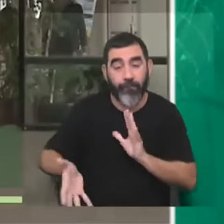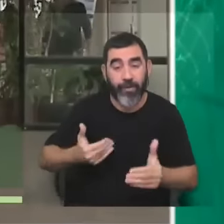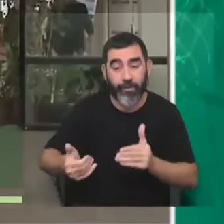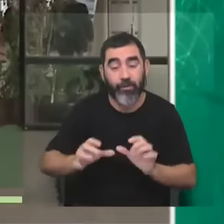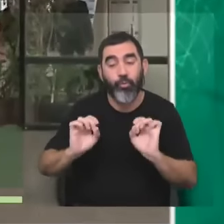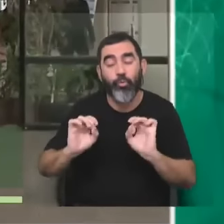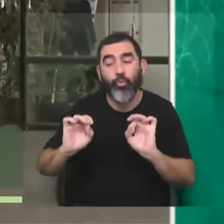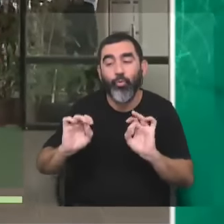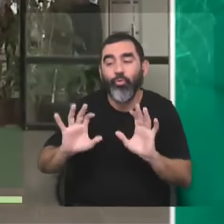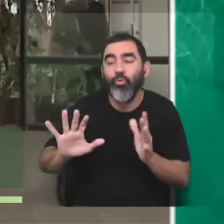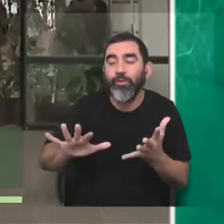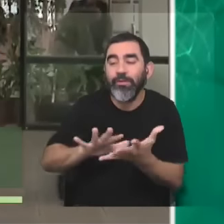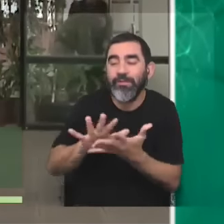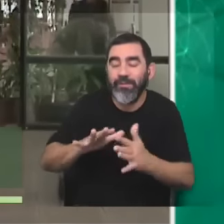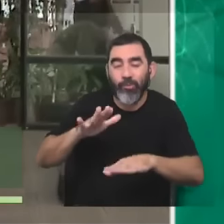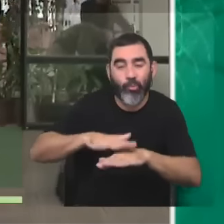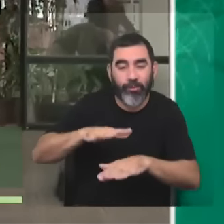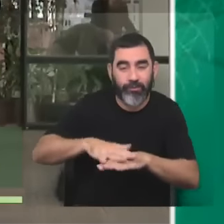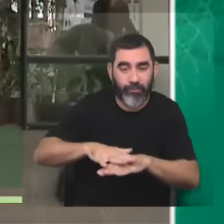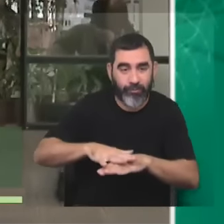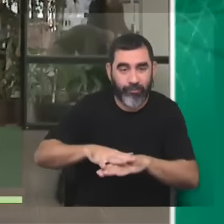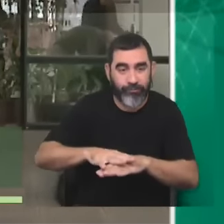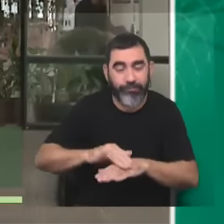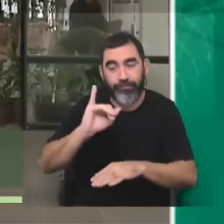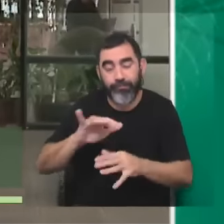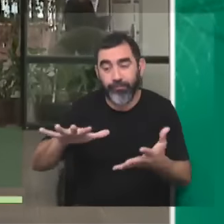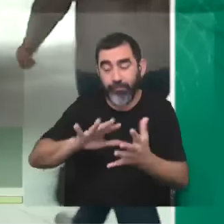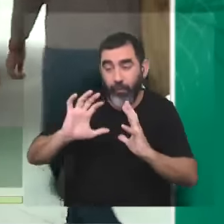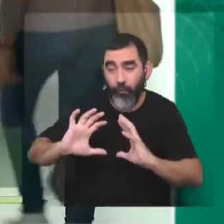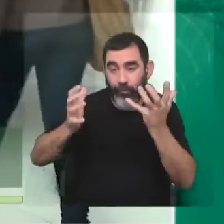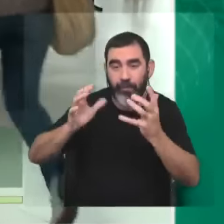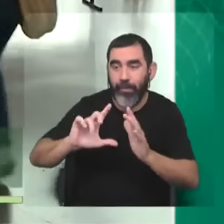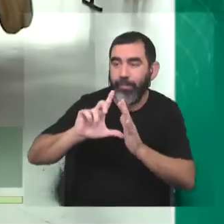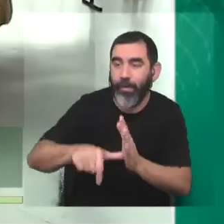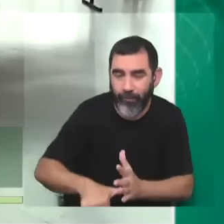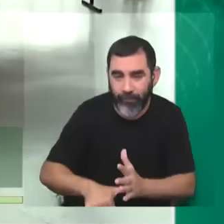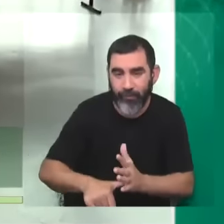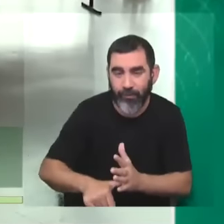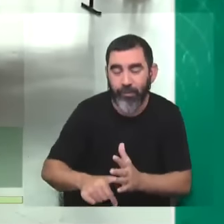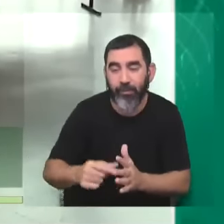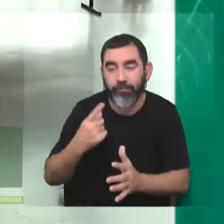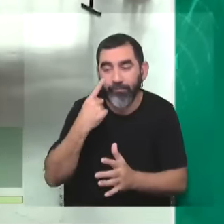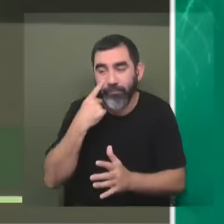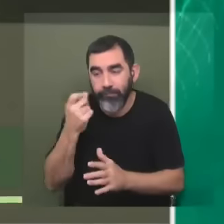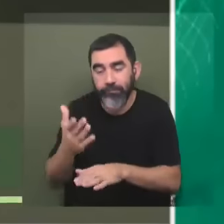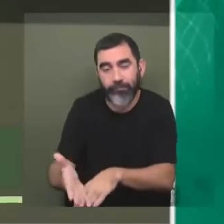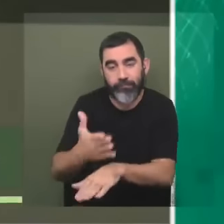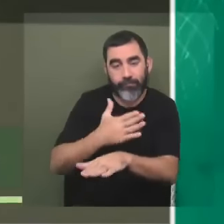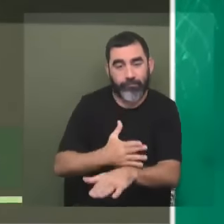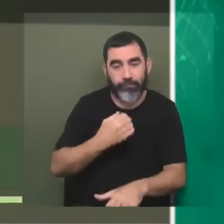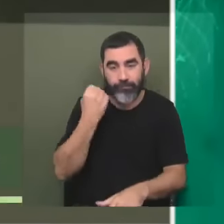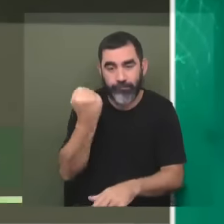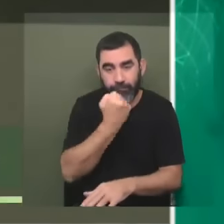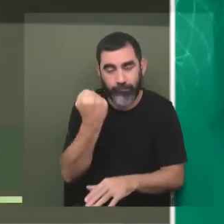atienden las situaciones cuando se producen que Bueno ahí si se producen situaciones de violencia Llegamos tarde en realidad lo que trabajan mucho es en prevención